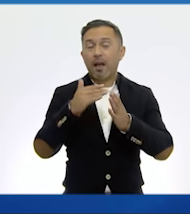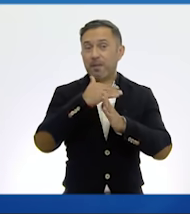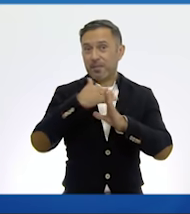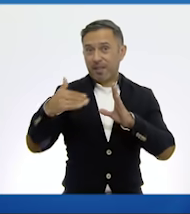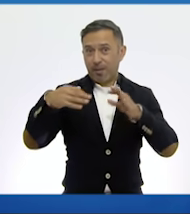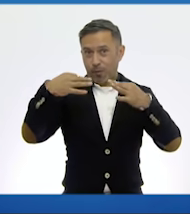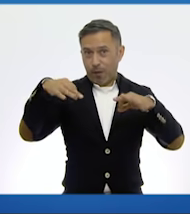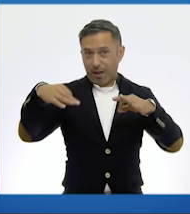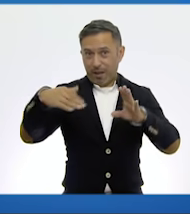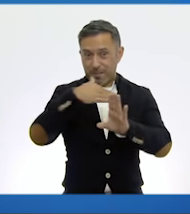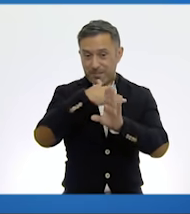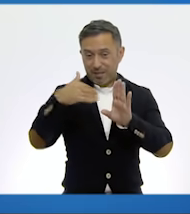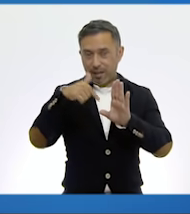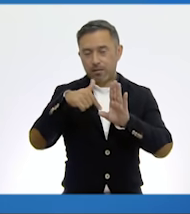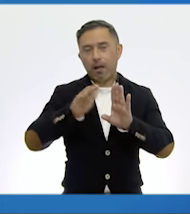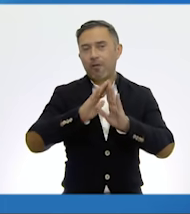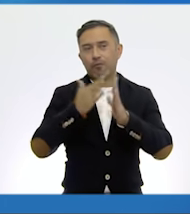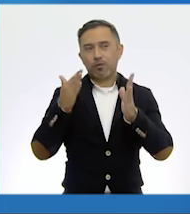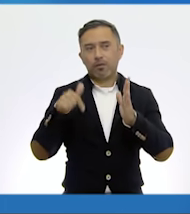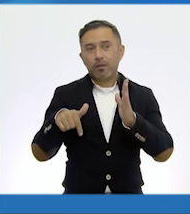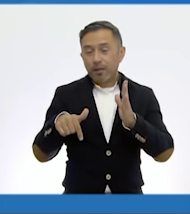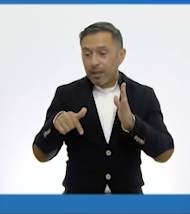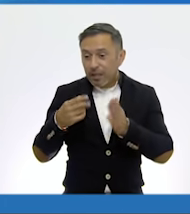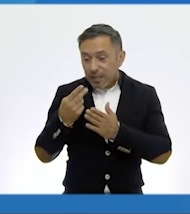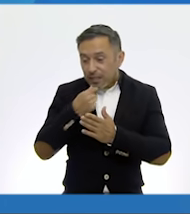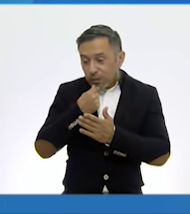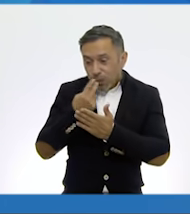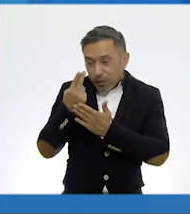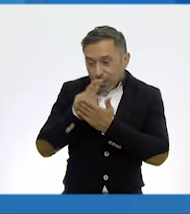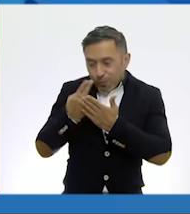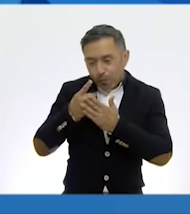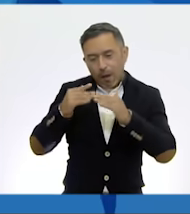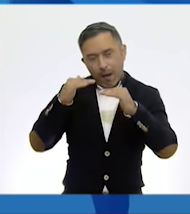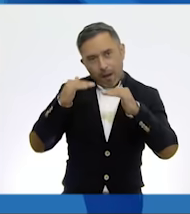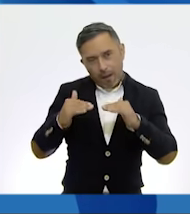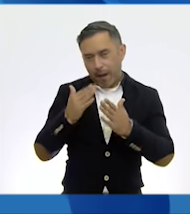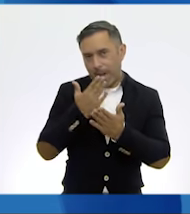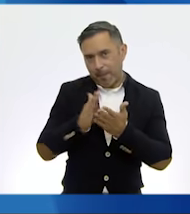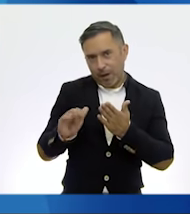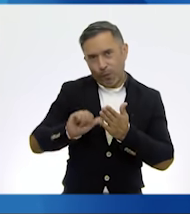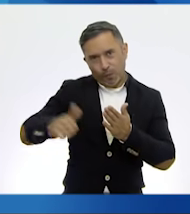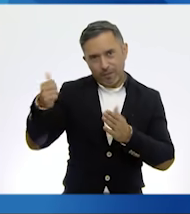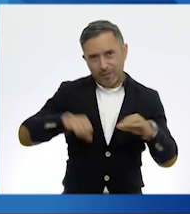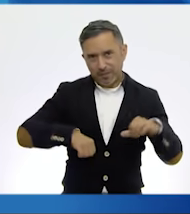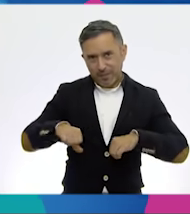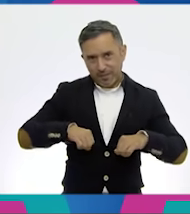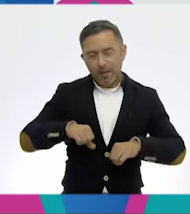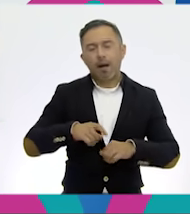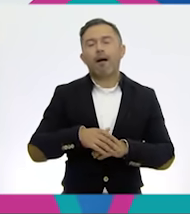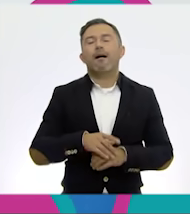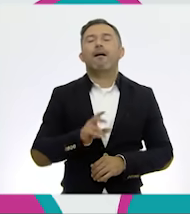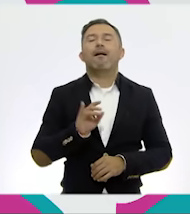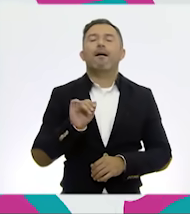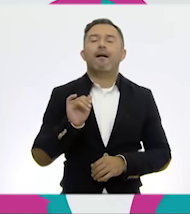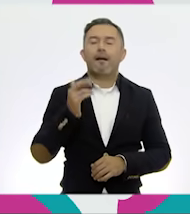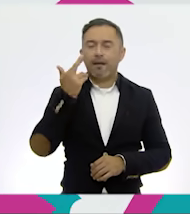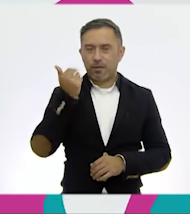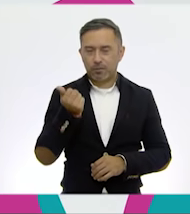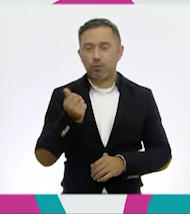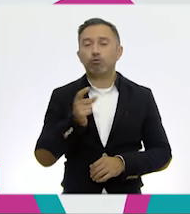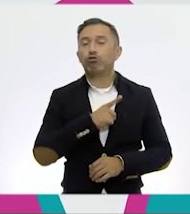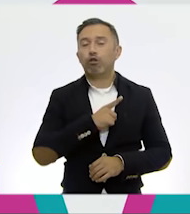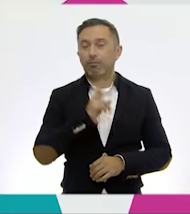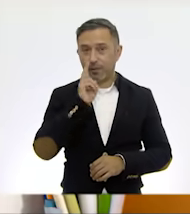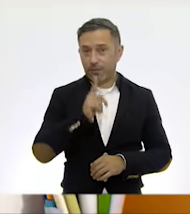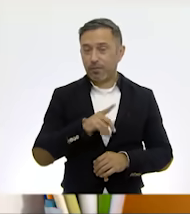Sí, es cierto. El dibujo del niño es de una actividad de más abajo. Es verdad. Entonces, nada más encontramos cuatro cosas. Es decir, encontramos dos